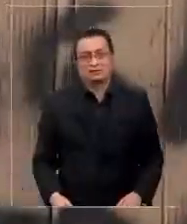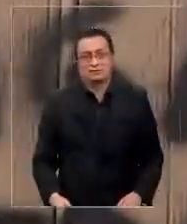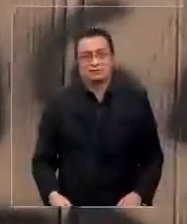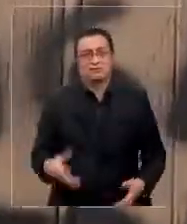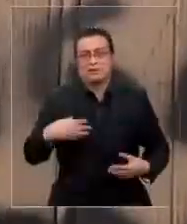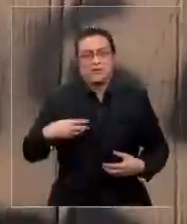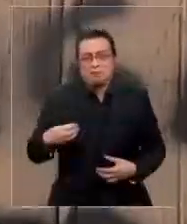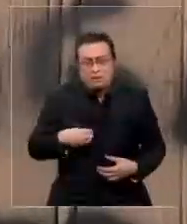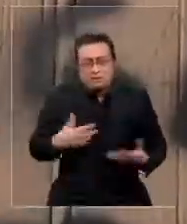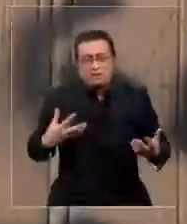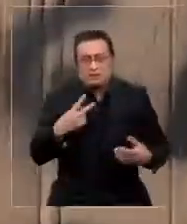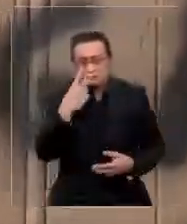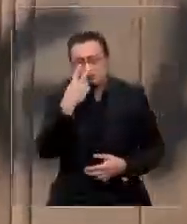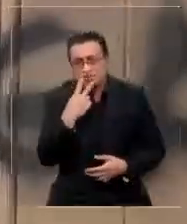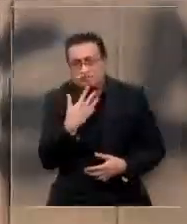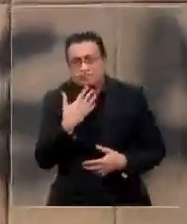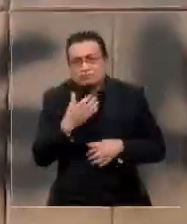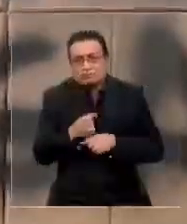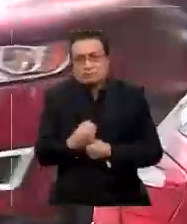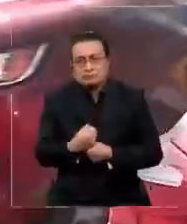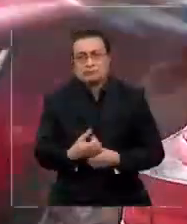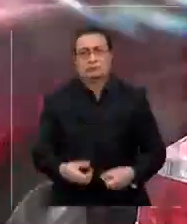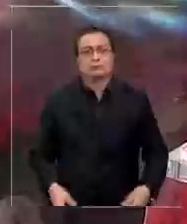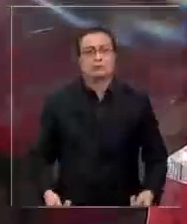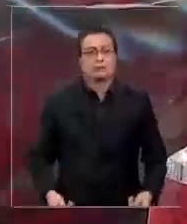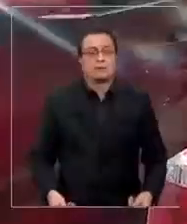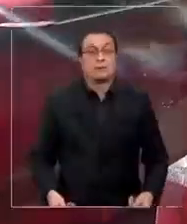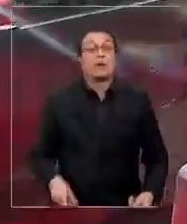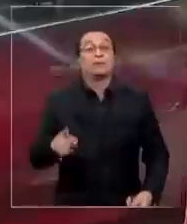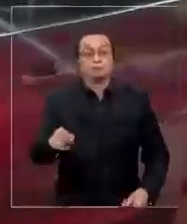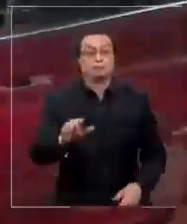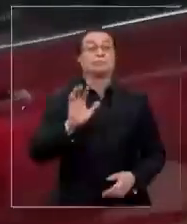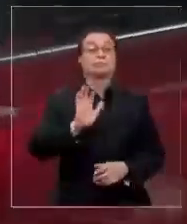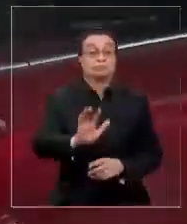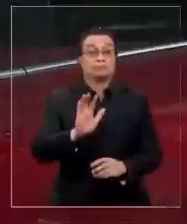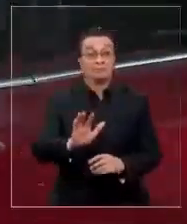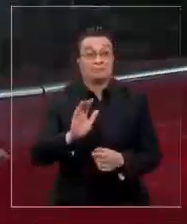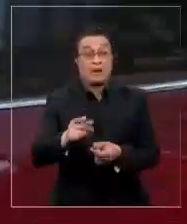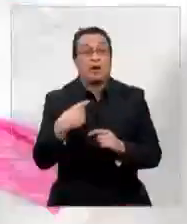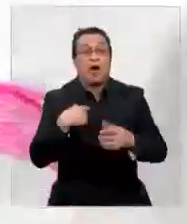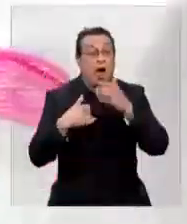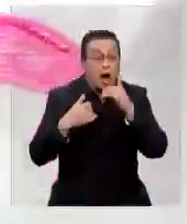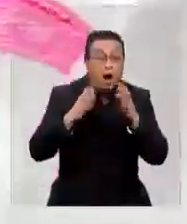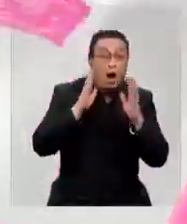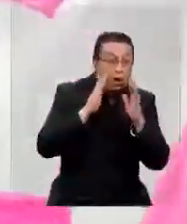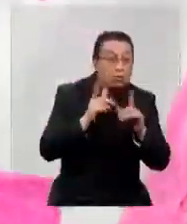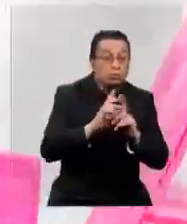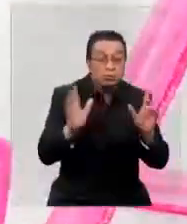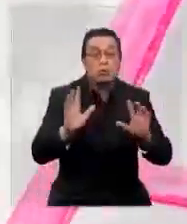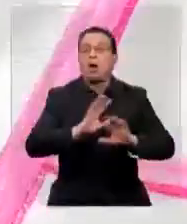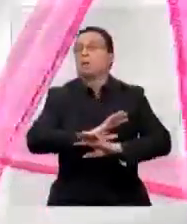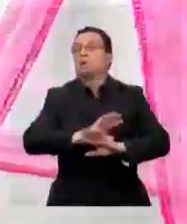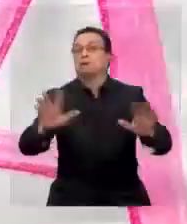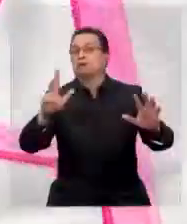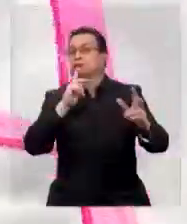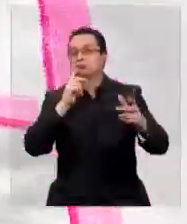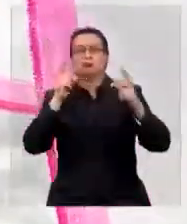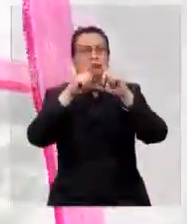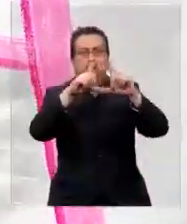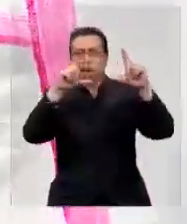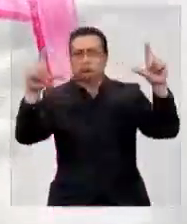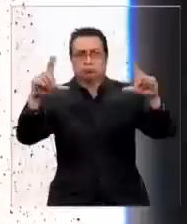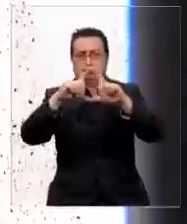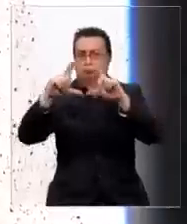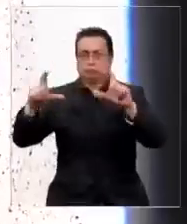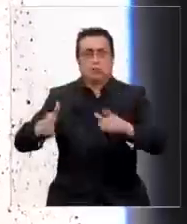la pena ha insistido lo ha llamado pero nada así que decidió pasar a la ofensiva lleno de